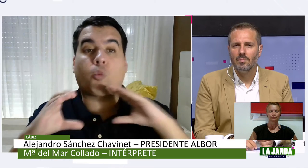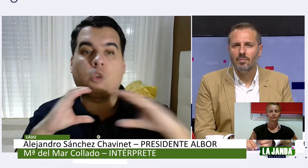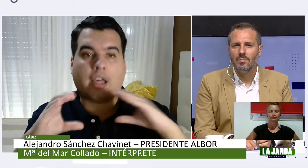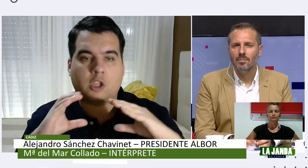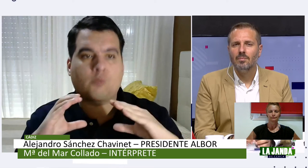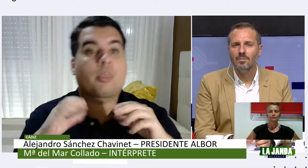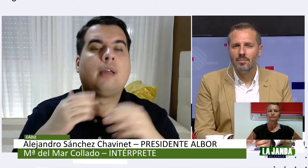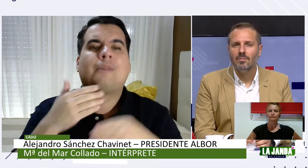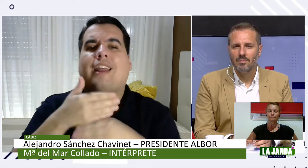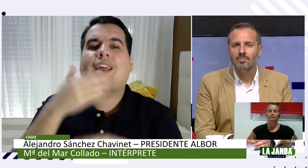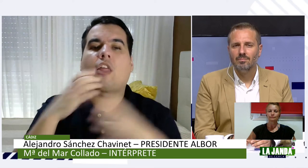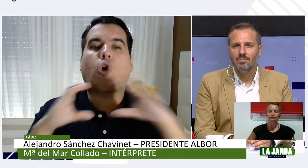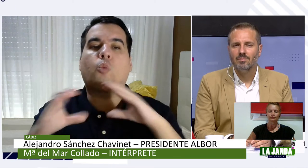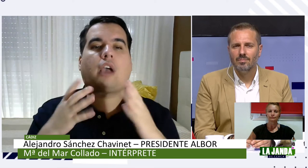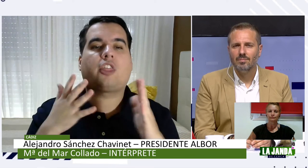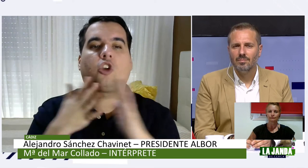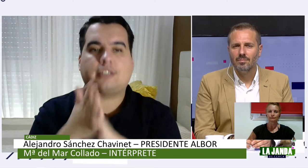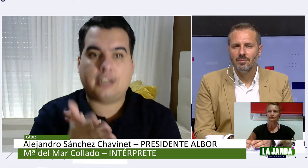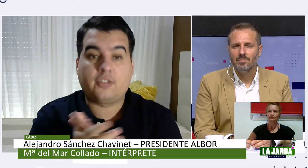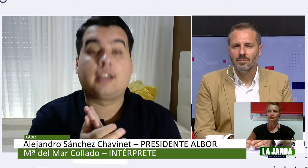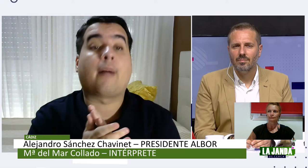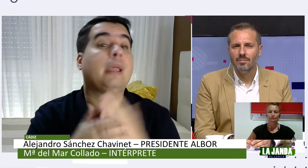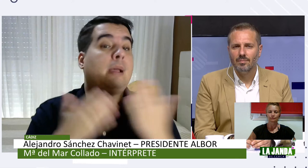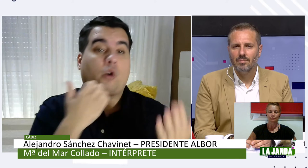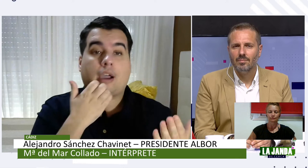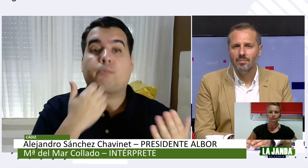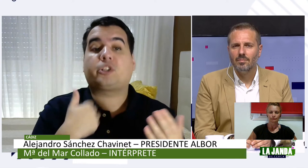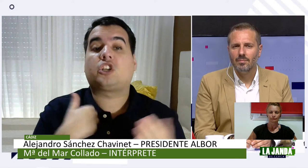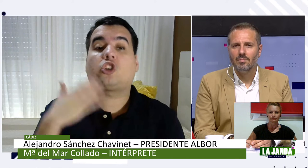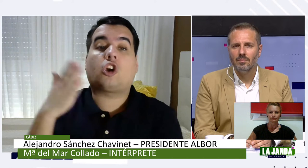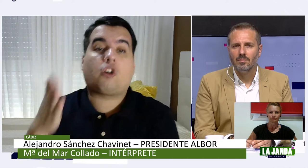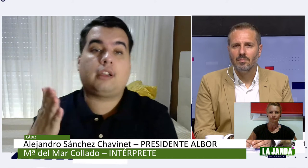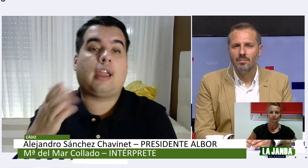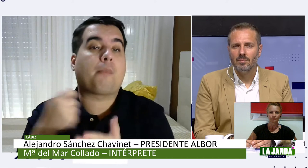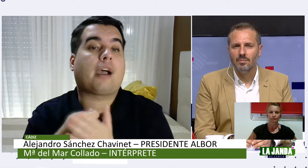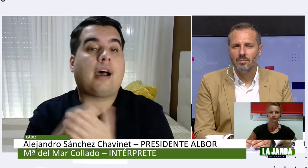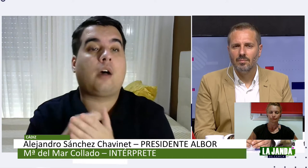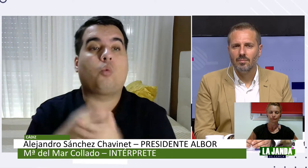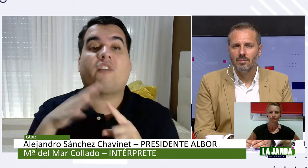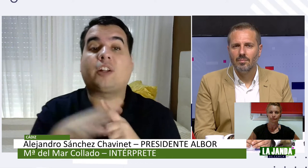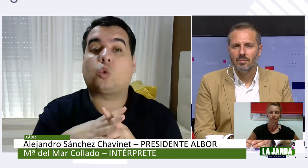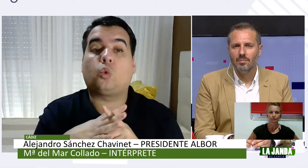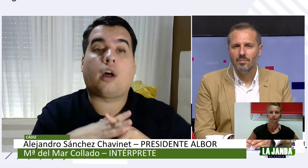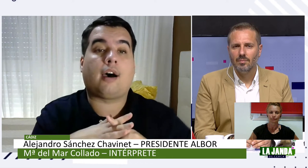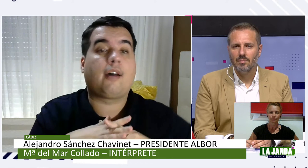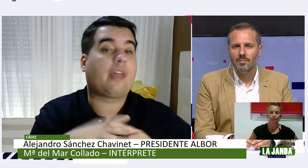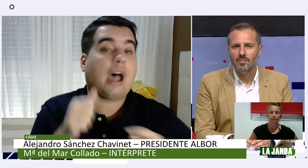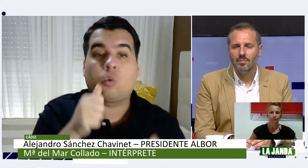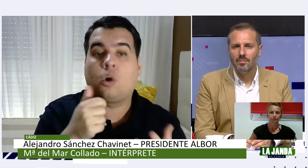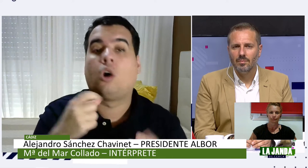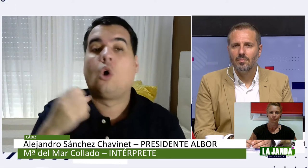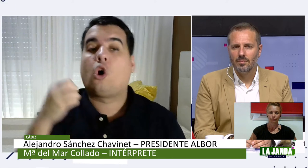de comunicación. ¿Barrera de comunicación qué significa? Por ejemplo, si yo te voy a pagar una factura,